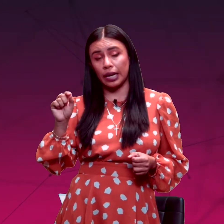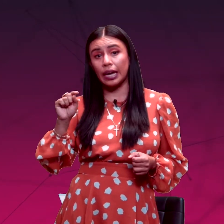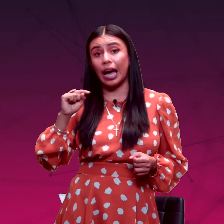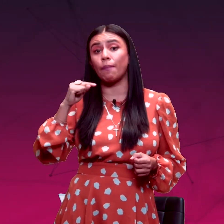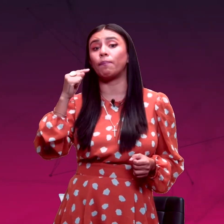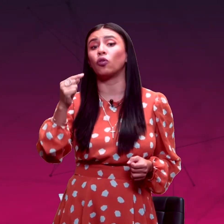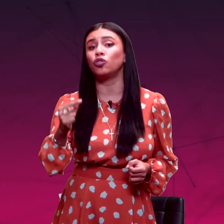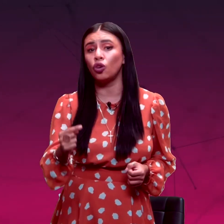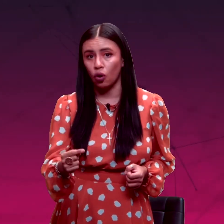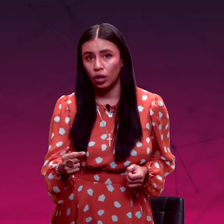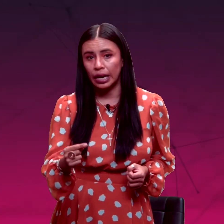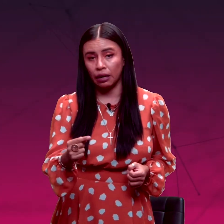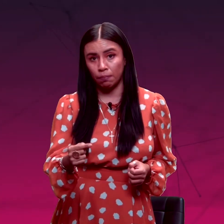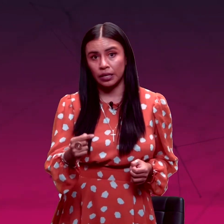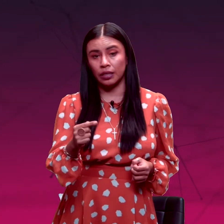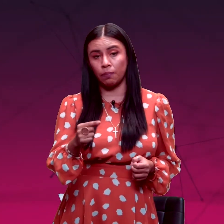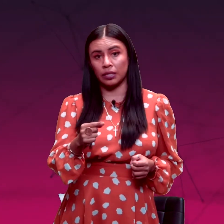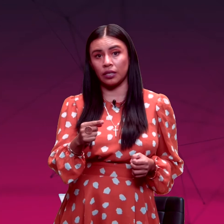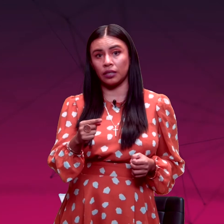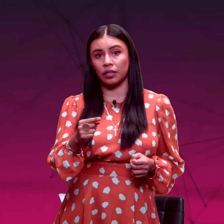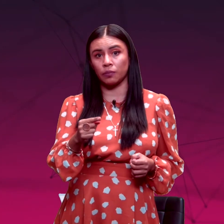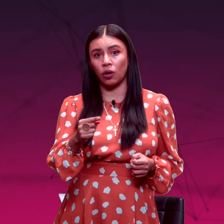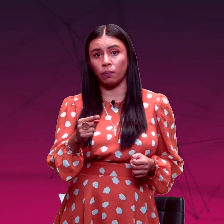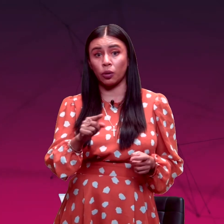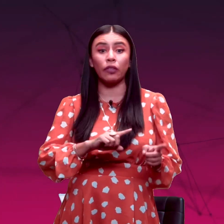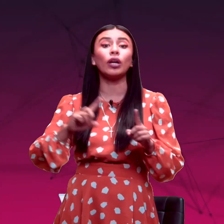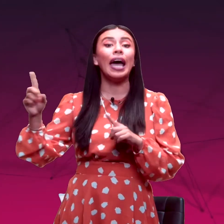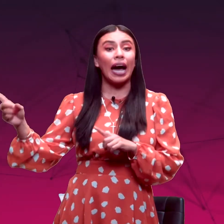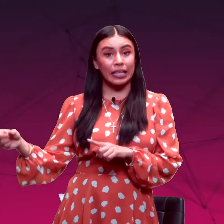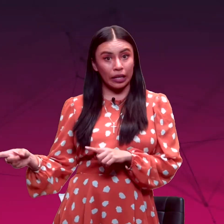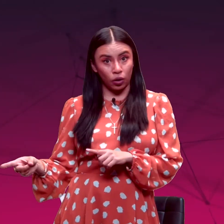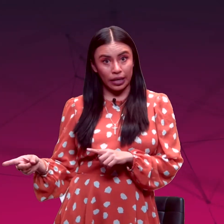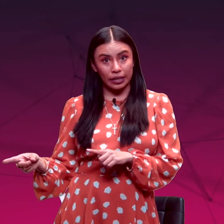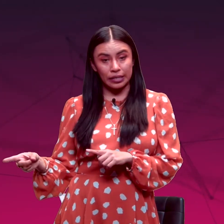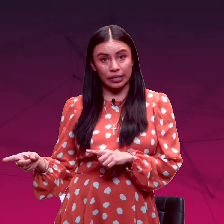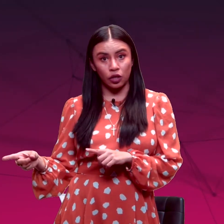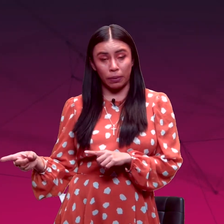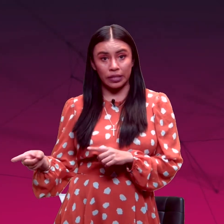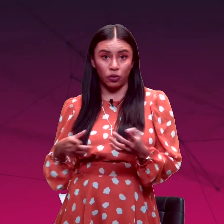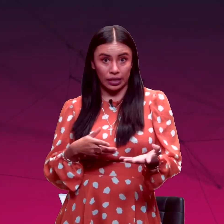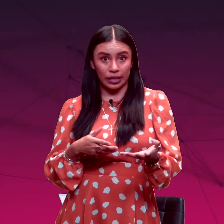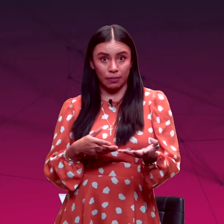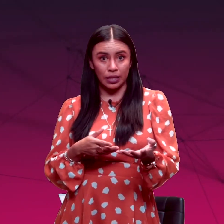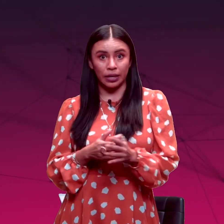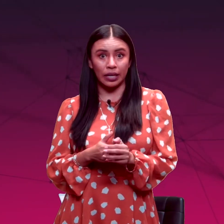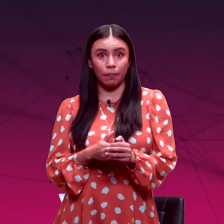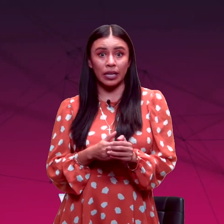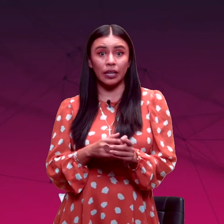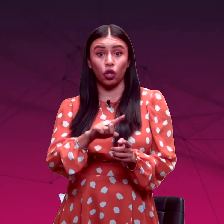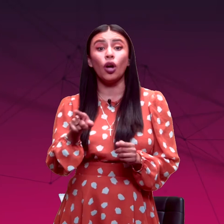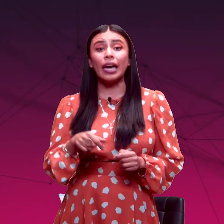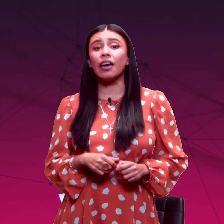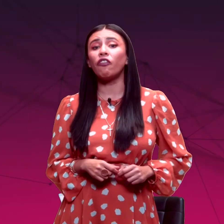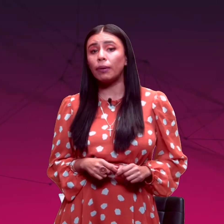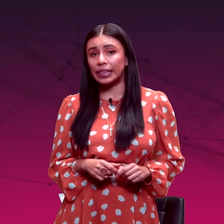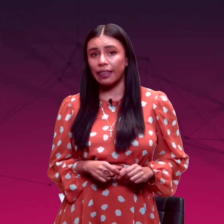periodistas que apoyó la campaña del presidente Andrés Manuel López Obrador. Hay que recordar que en el sexenio pasado, en el que encabezaba Enrique Peña